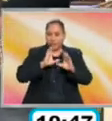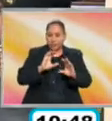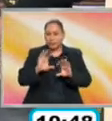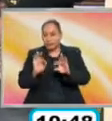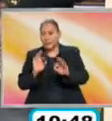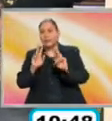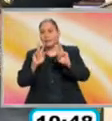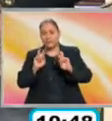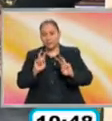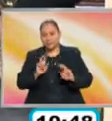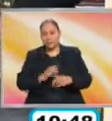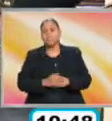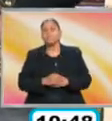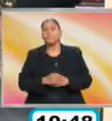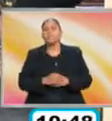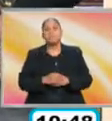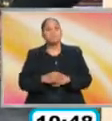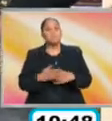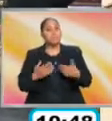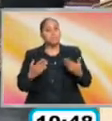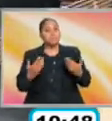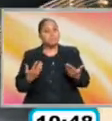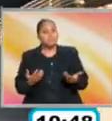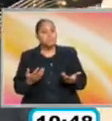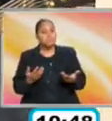seleccionar temas. Y